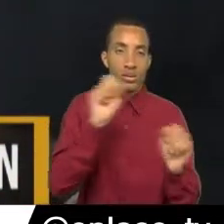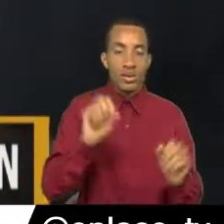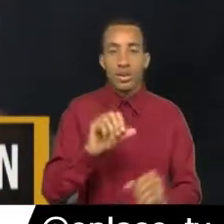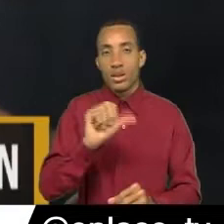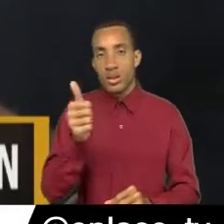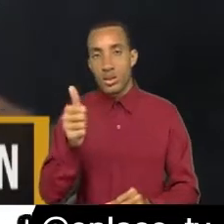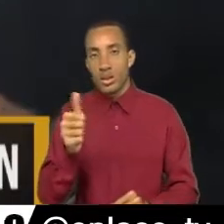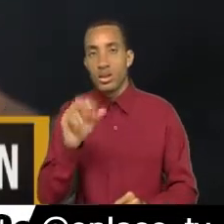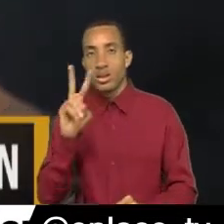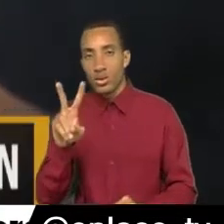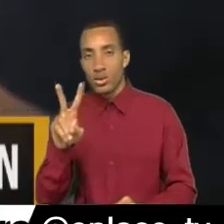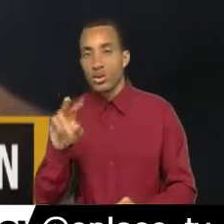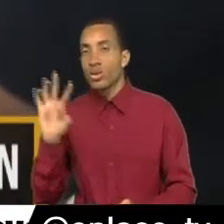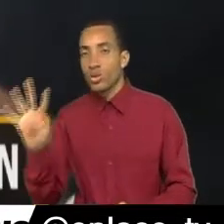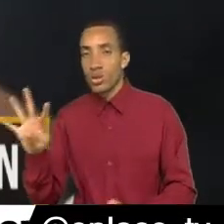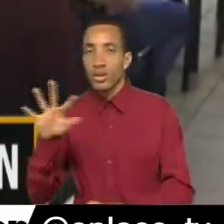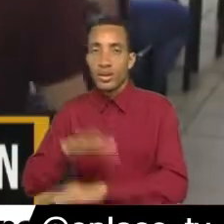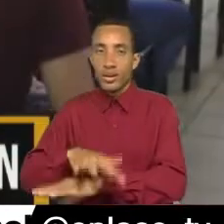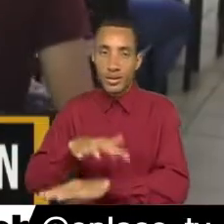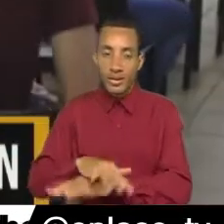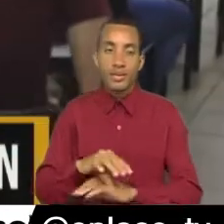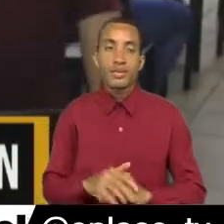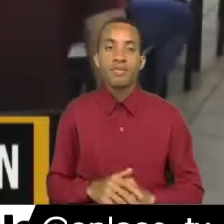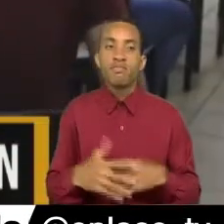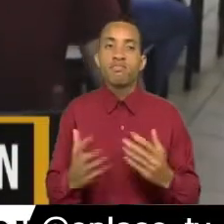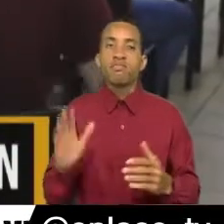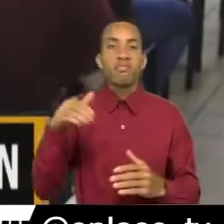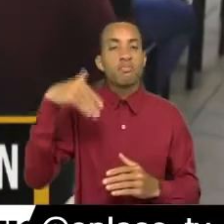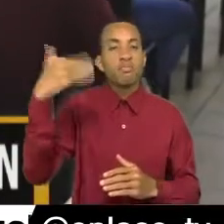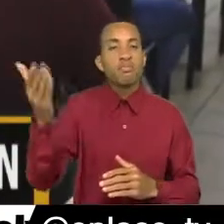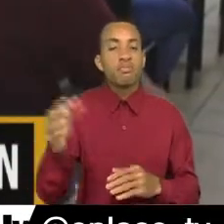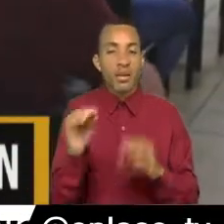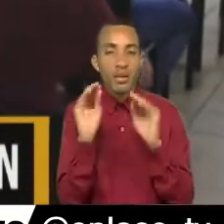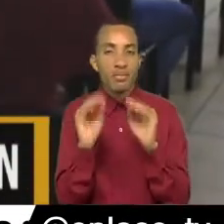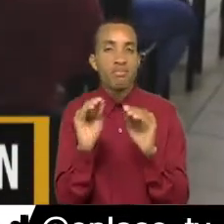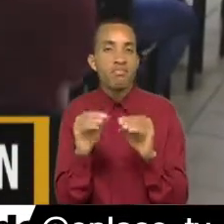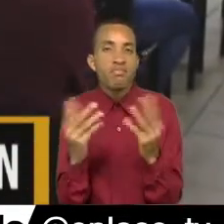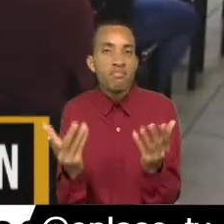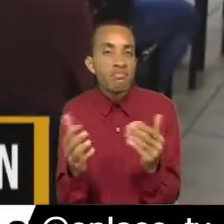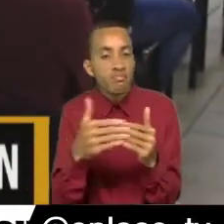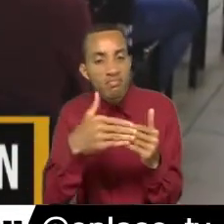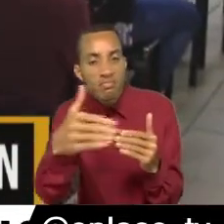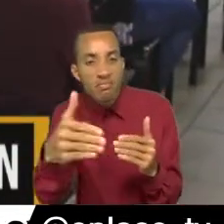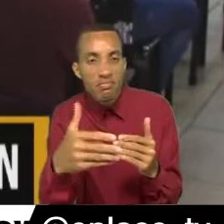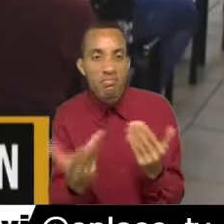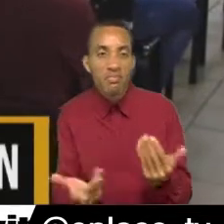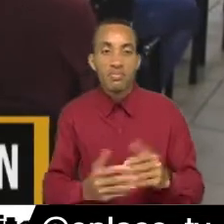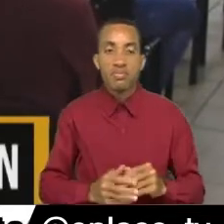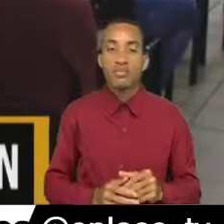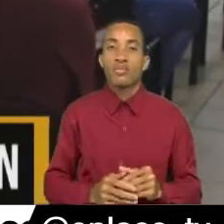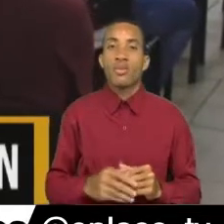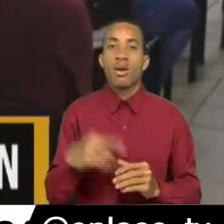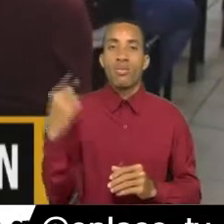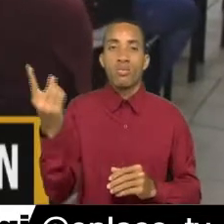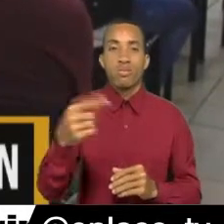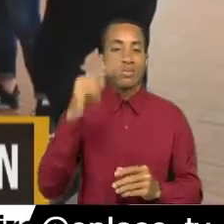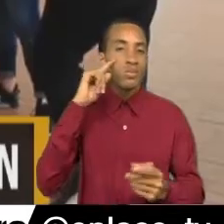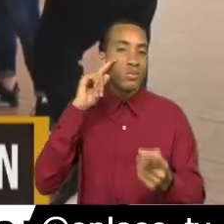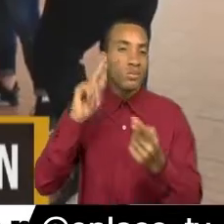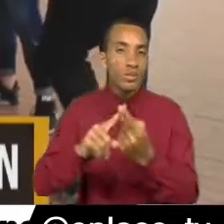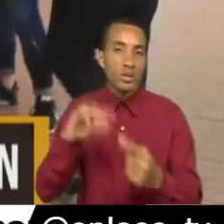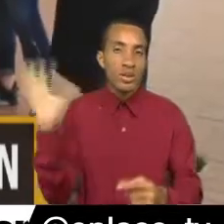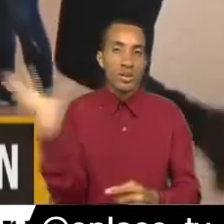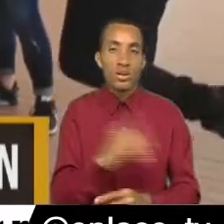y otra a las 4 de la tarde. Amparo, ¿qué viene después de esta capacitación? Bueno, la idea es que las personas continúen en la